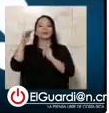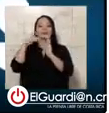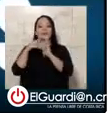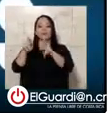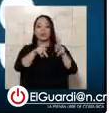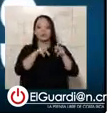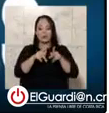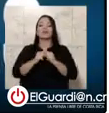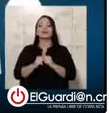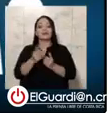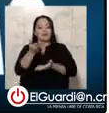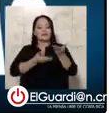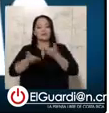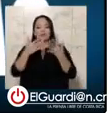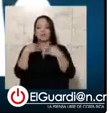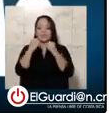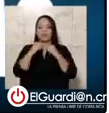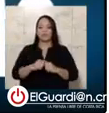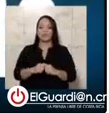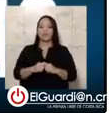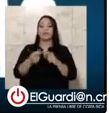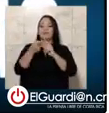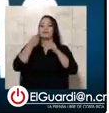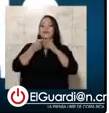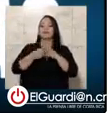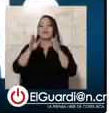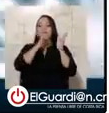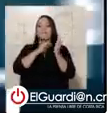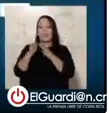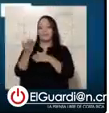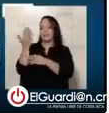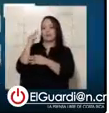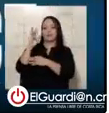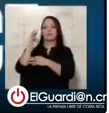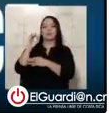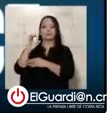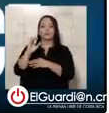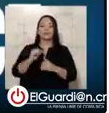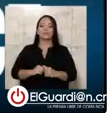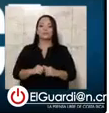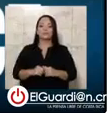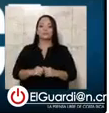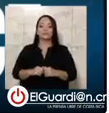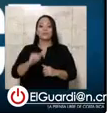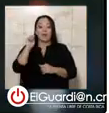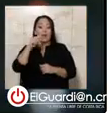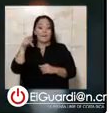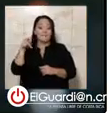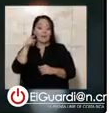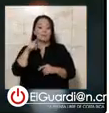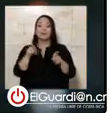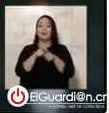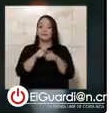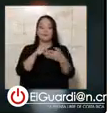93,000 personas a los servicios de salud desde que inició el plan el pasado 6 de octubre. La aplicación